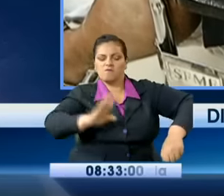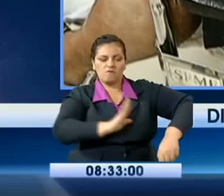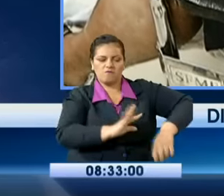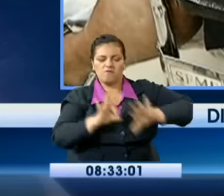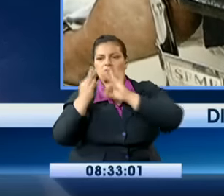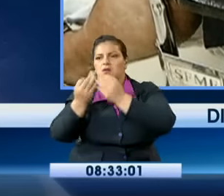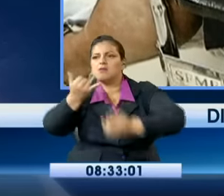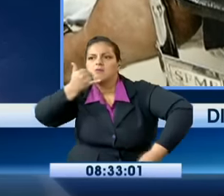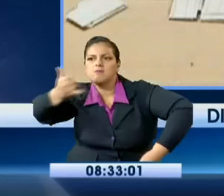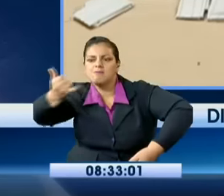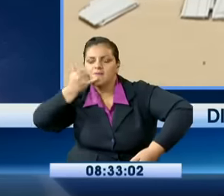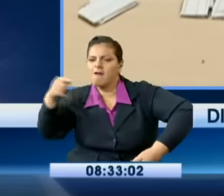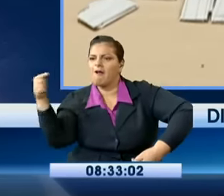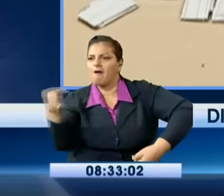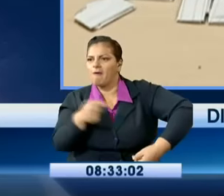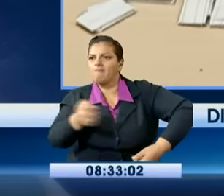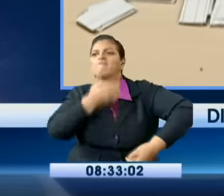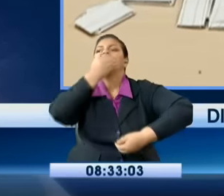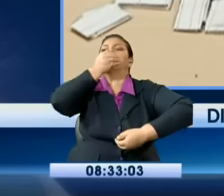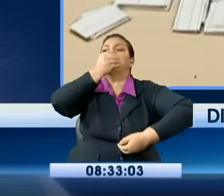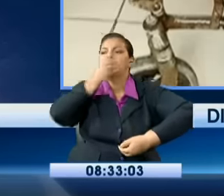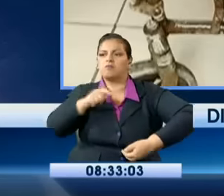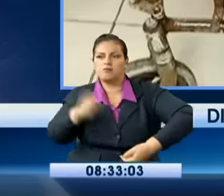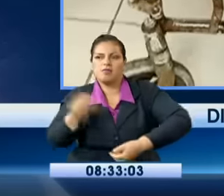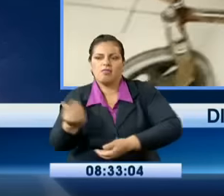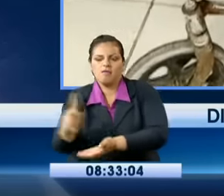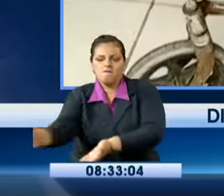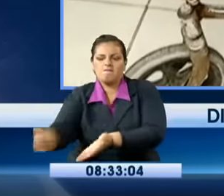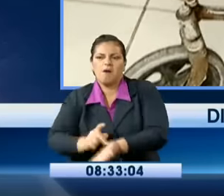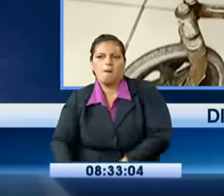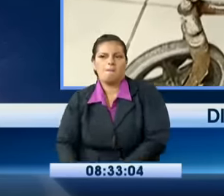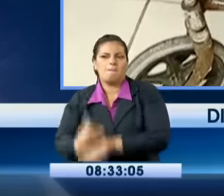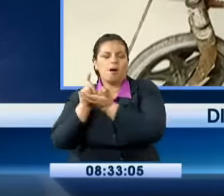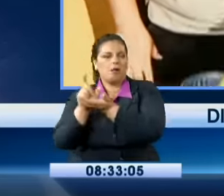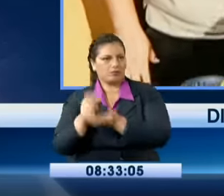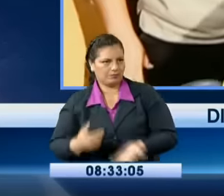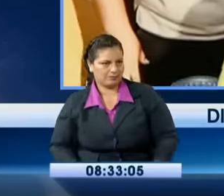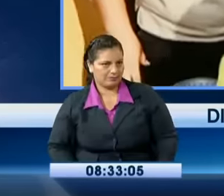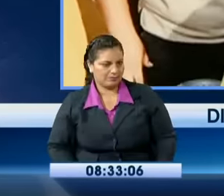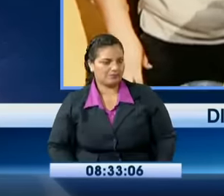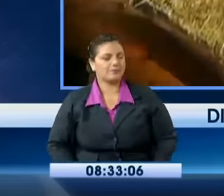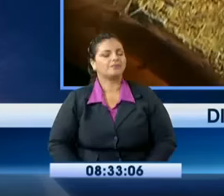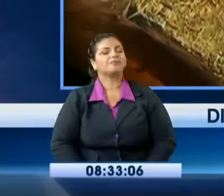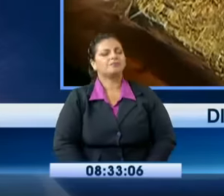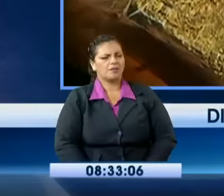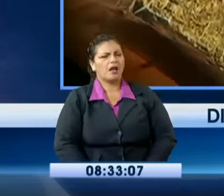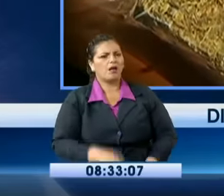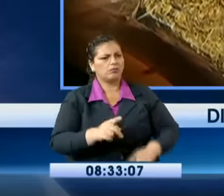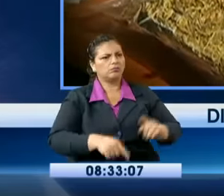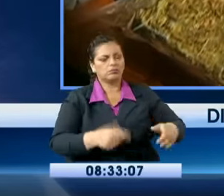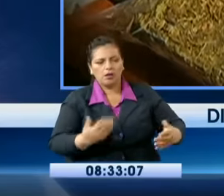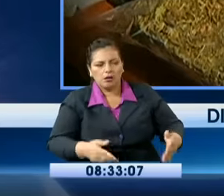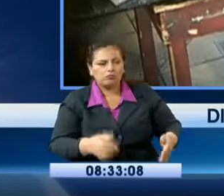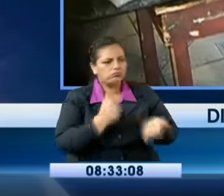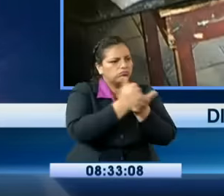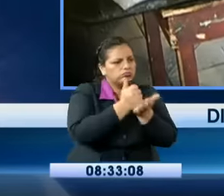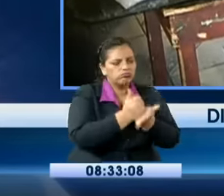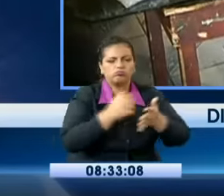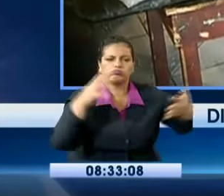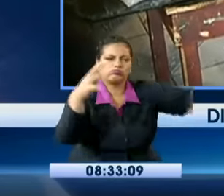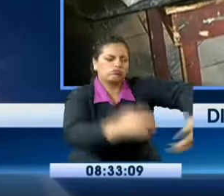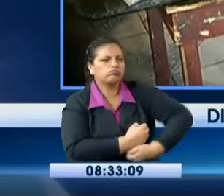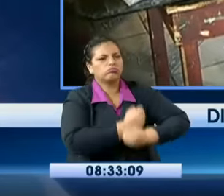resueltos? Todos resueltos. Los 18 casos en el 2015, 100% de resolución. Y en el tema de extorsiones, aproximadamente 450 casos, y